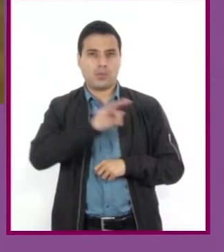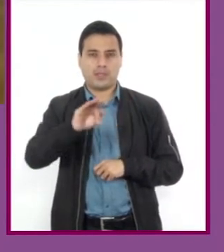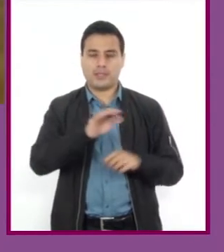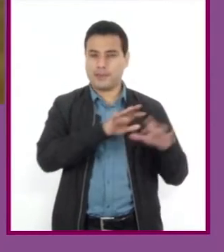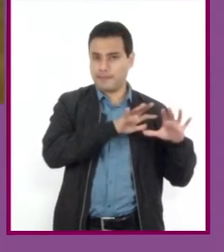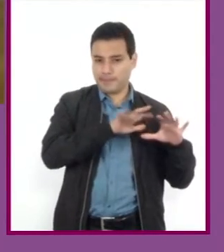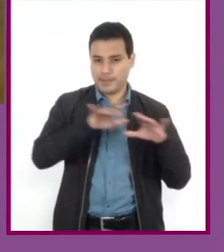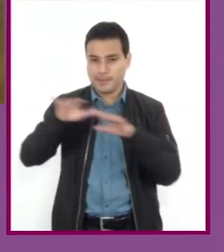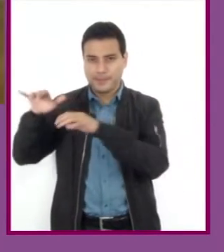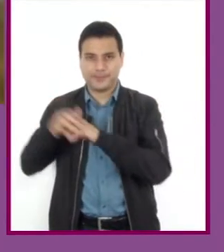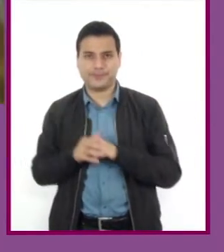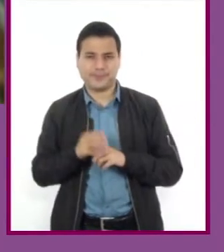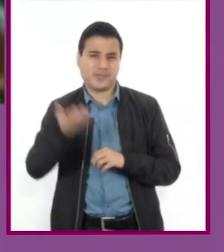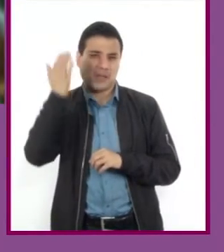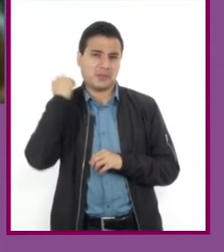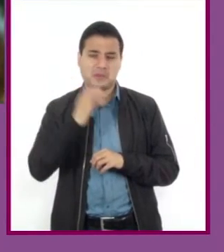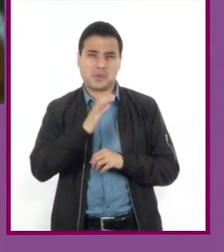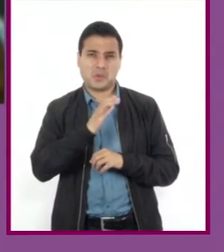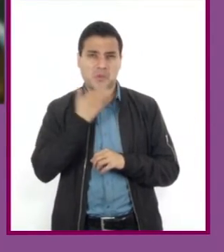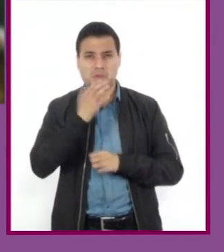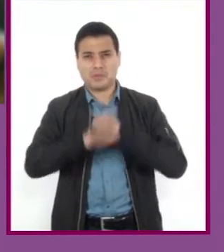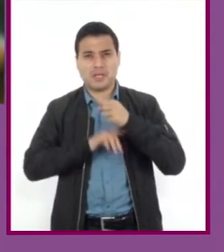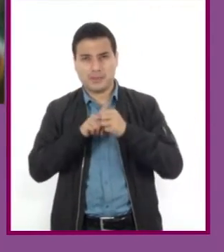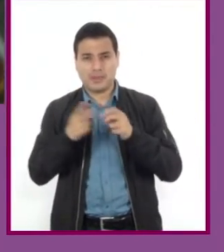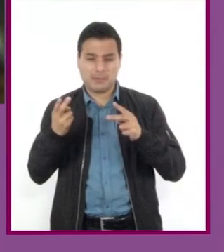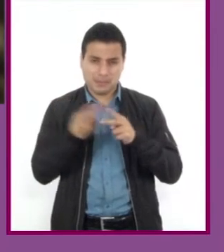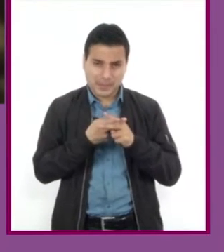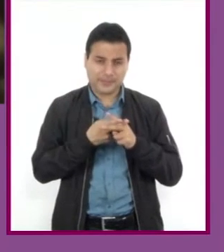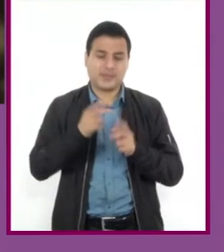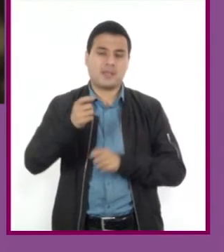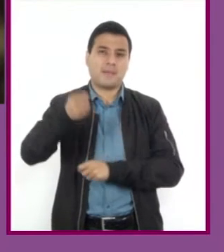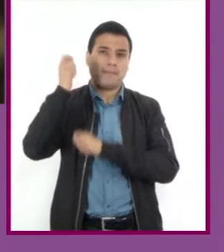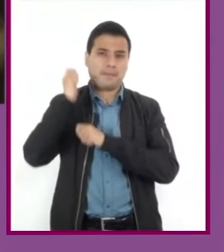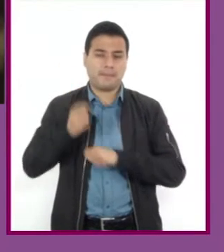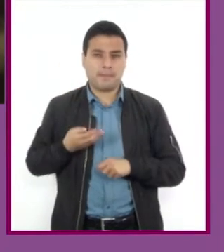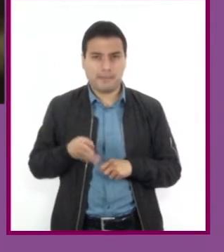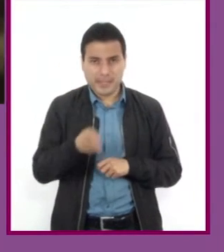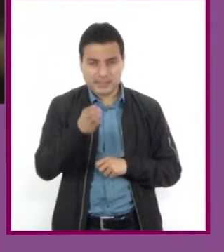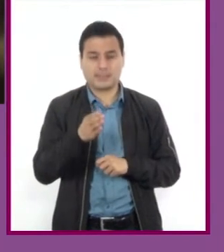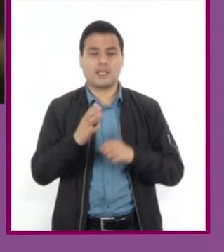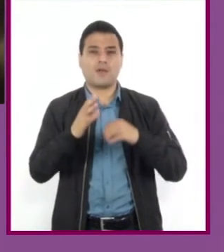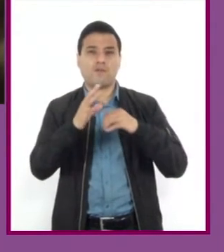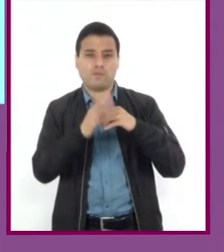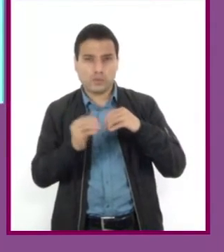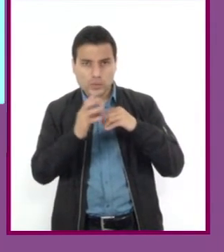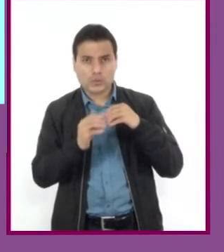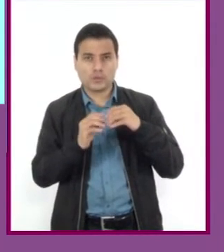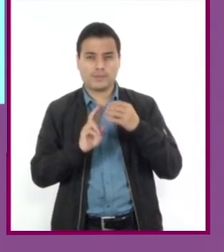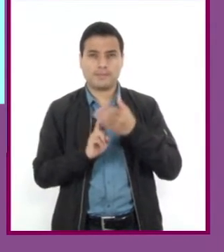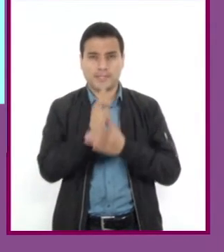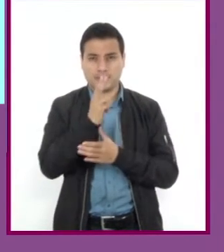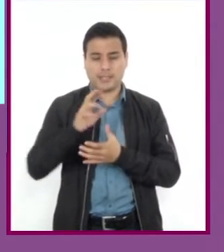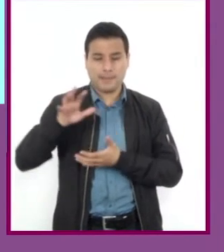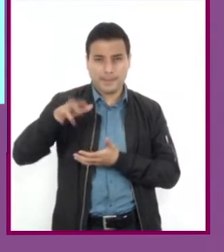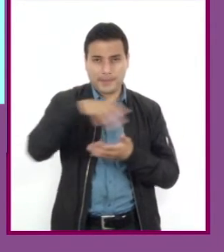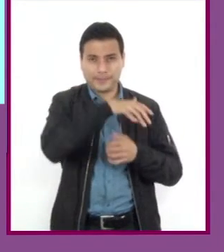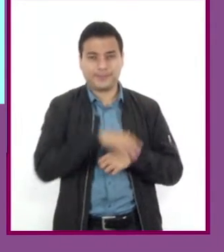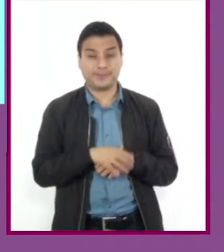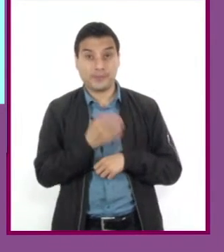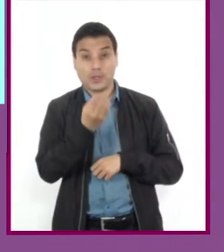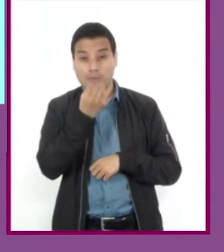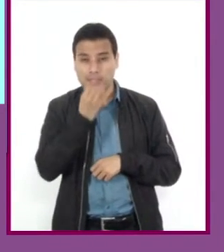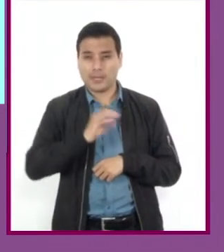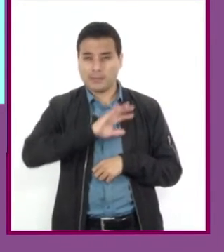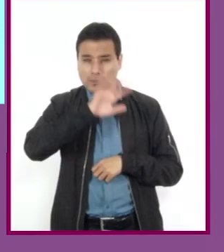grupos nómadas dedicados a la caza, a la pesca y a la recolección de raíces y frutos, por lo que la búsqueda de alimentos